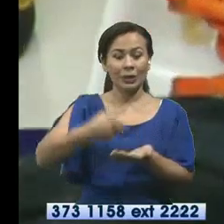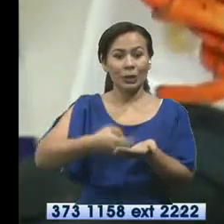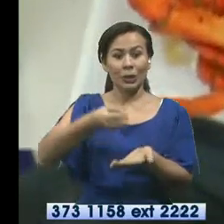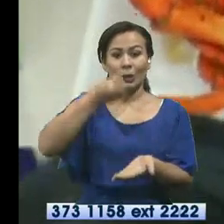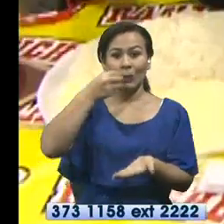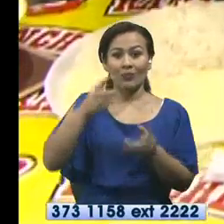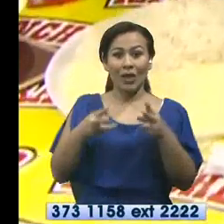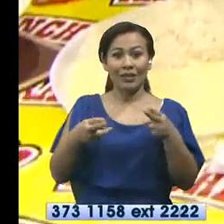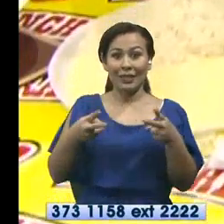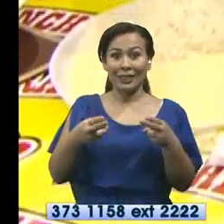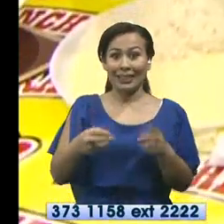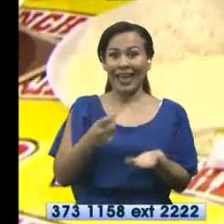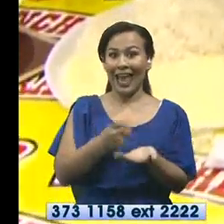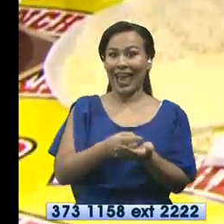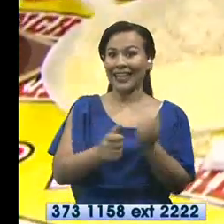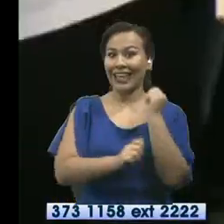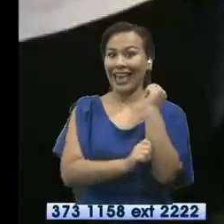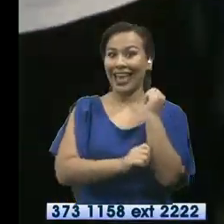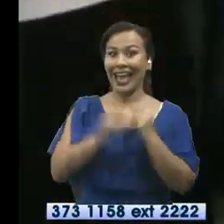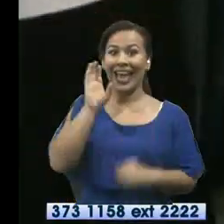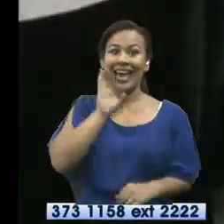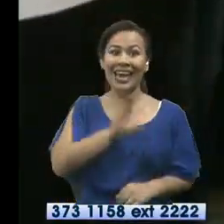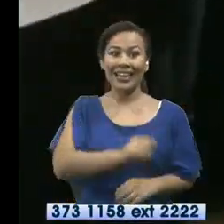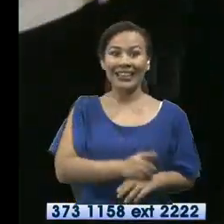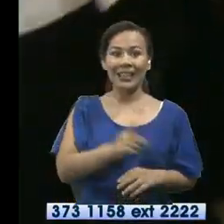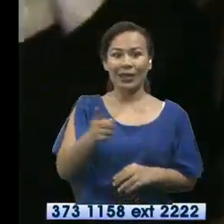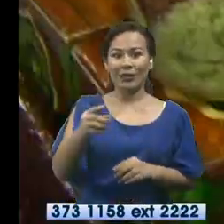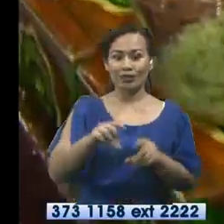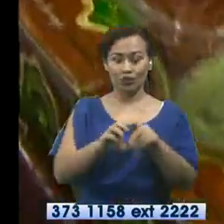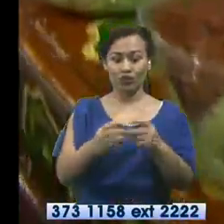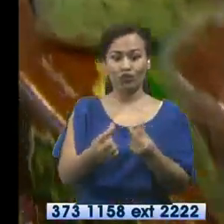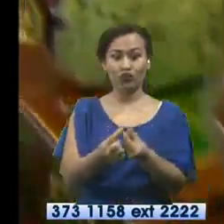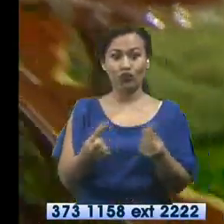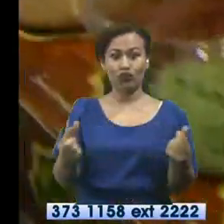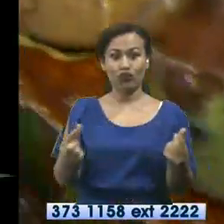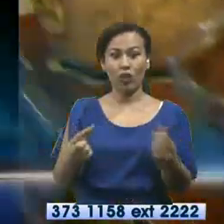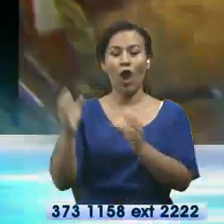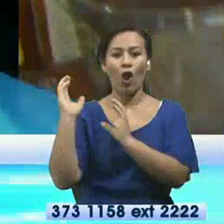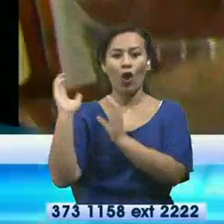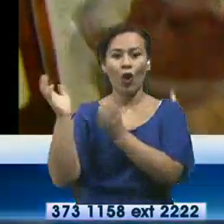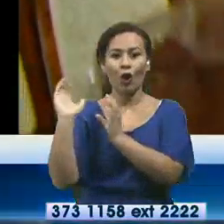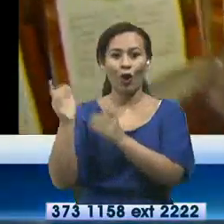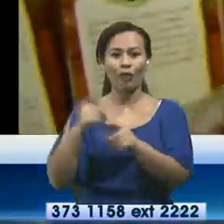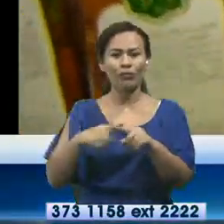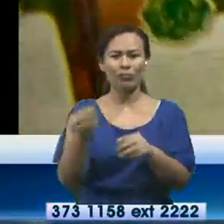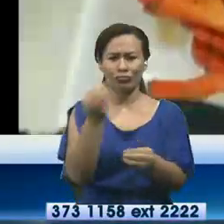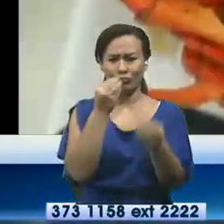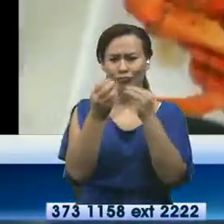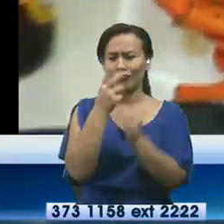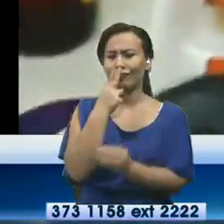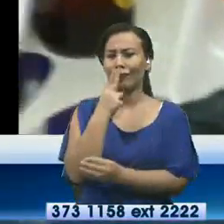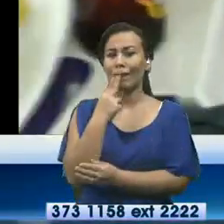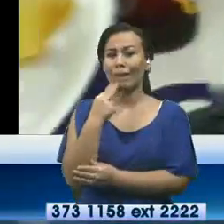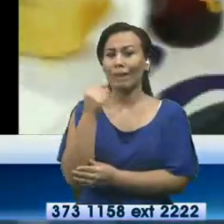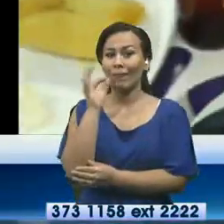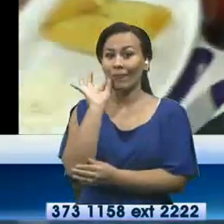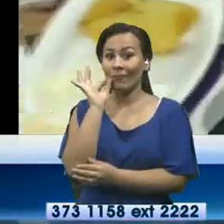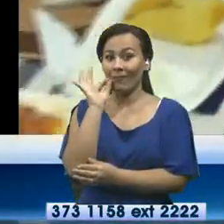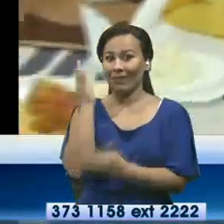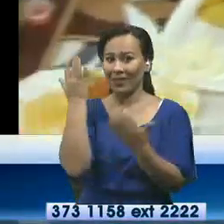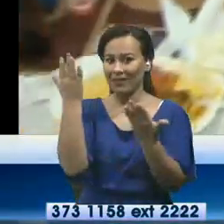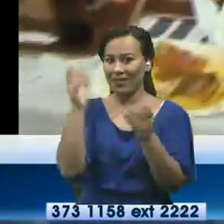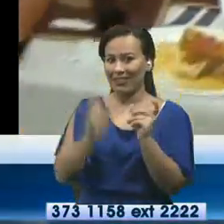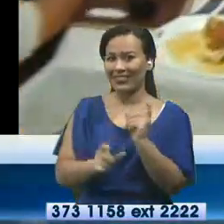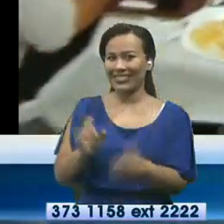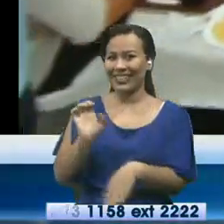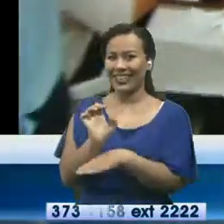cangrejo, camarón, carne, arroz, menestra, puré, longaniza, coco y así podemos seguir enumerando las delicias que manos ecuatorianas